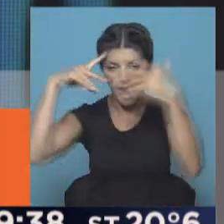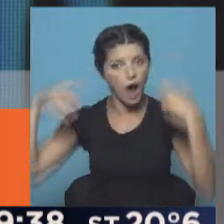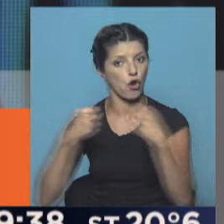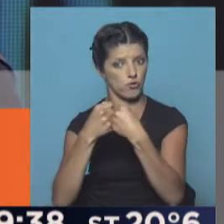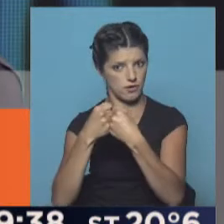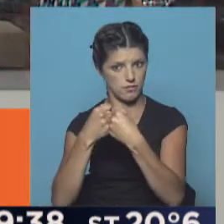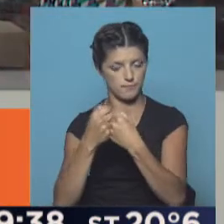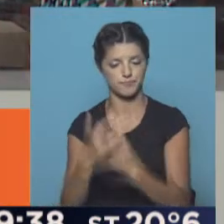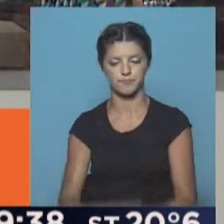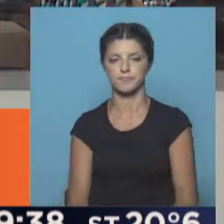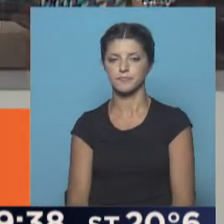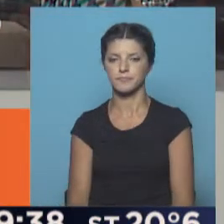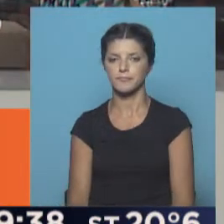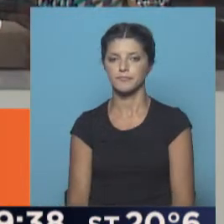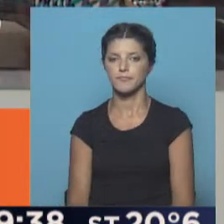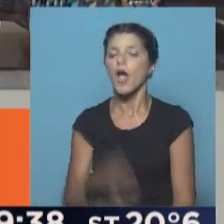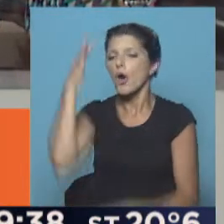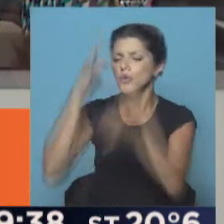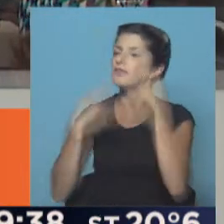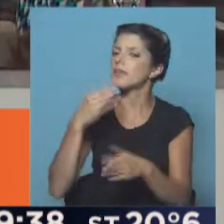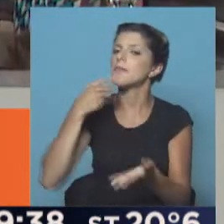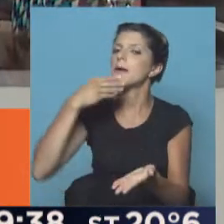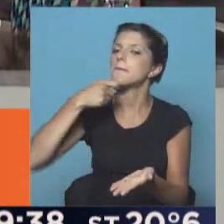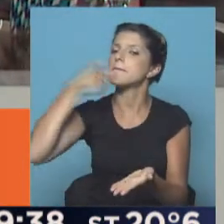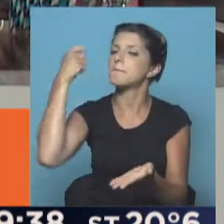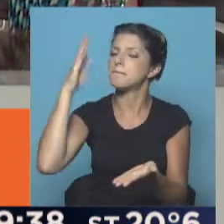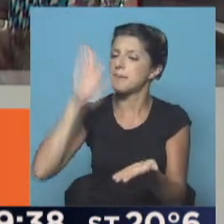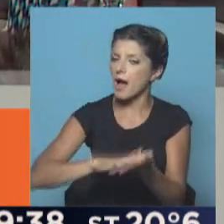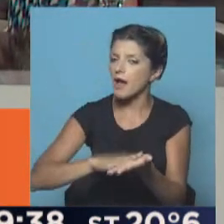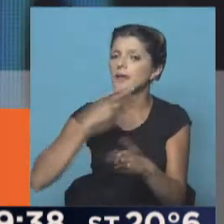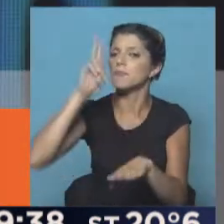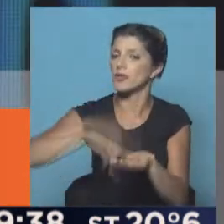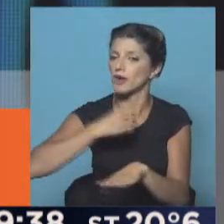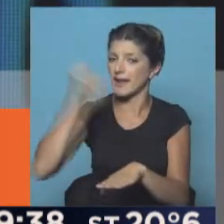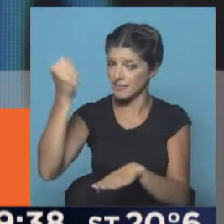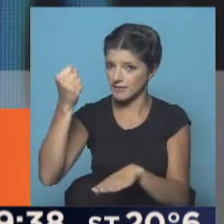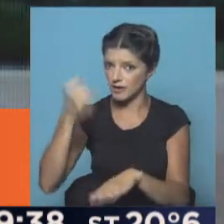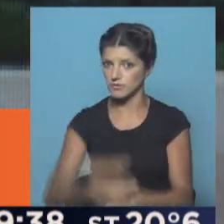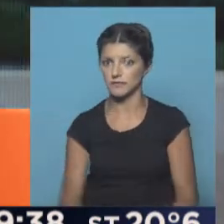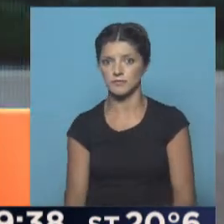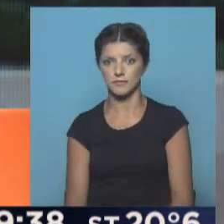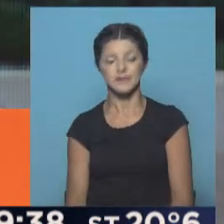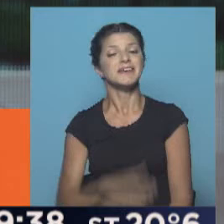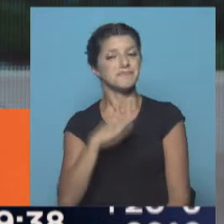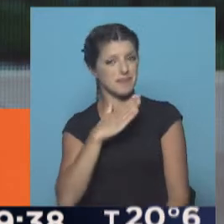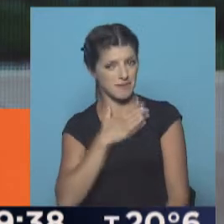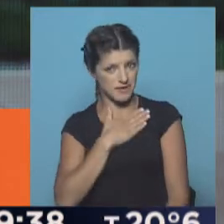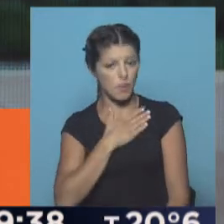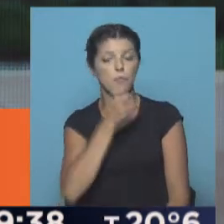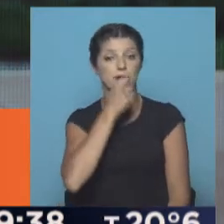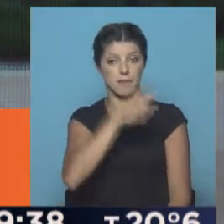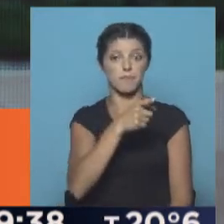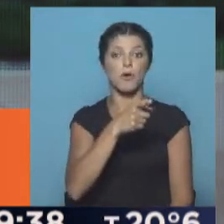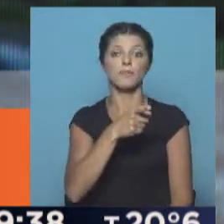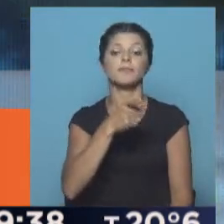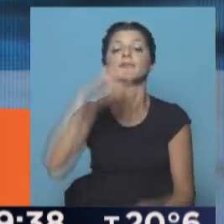colaborar. ¿En la justicia tienen que pagar impuestos a las ganancias o no? Que es la otra pregunta que se hace la gente que seguramente nos está mirando. A mí me parece terrible que el salario pague impuestos a las